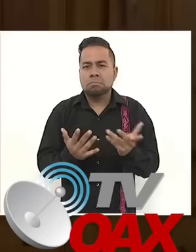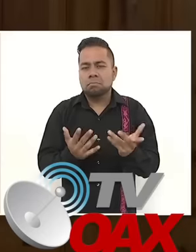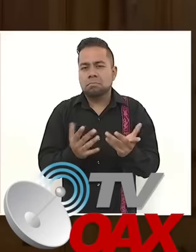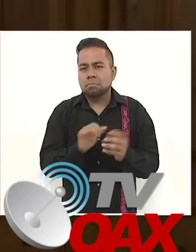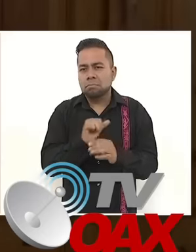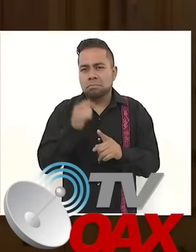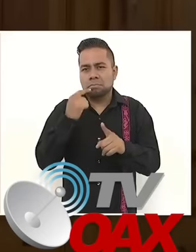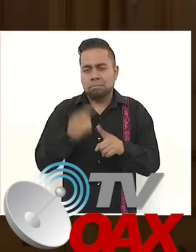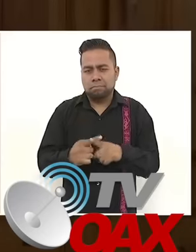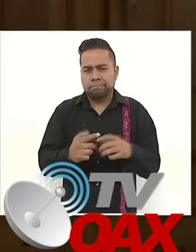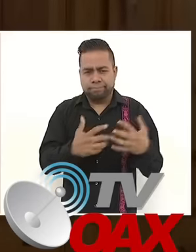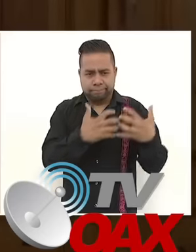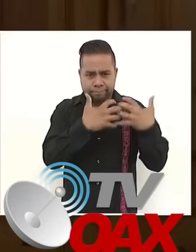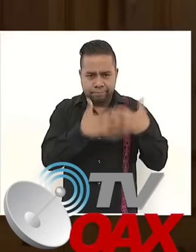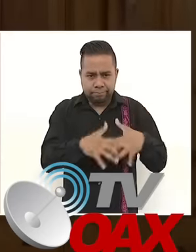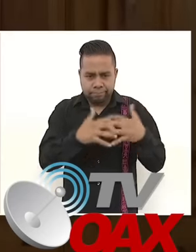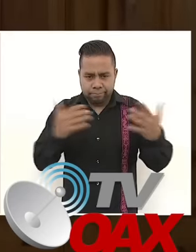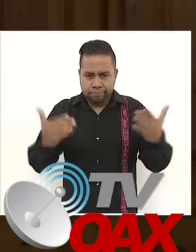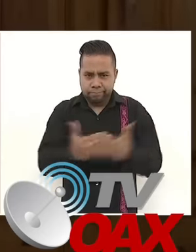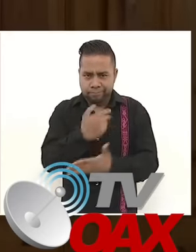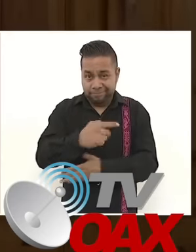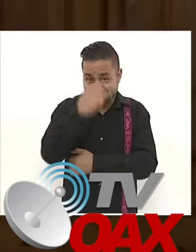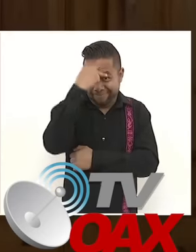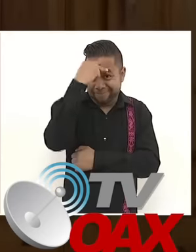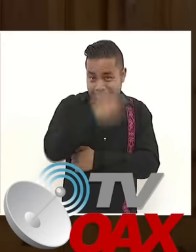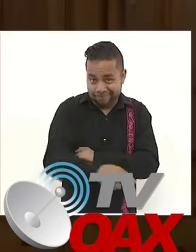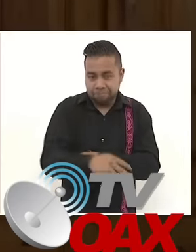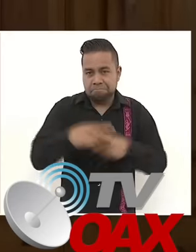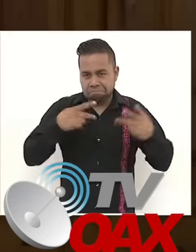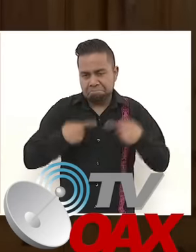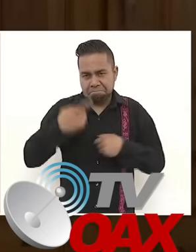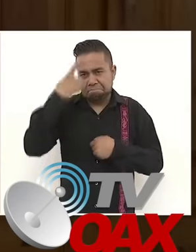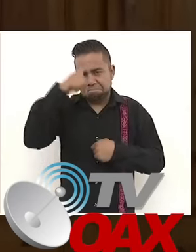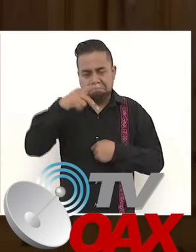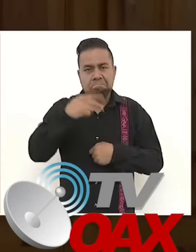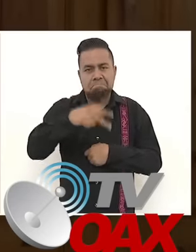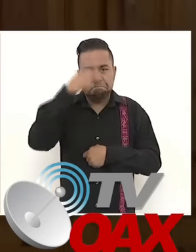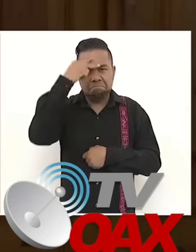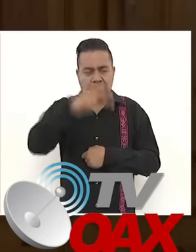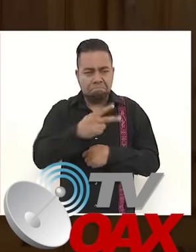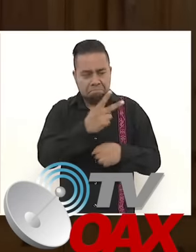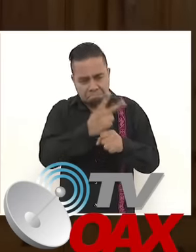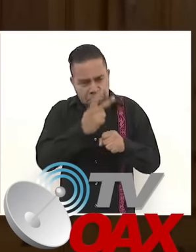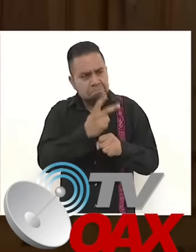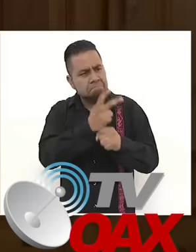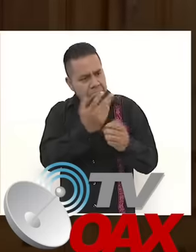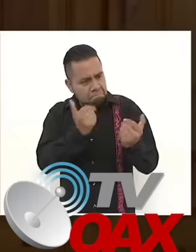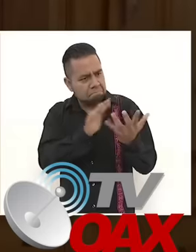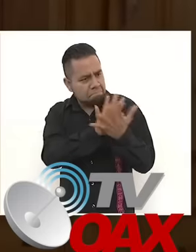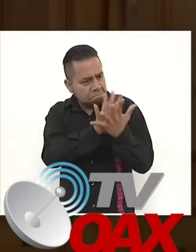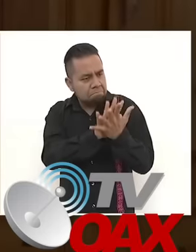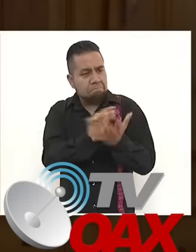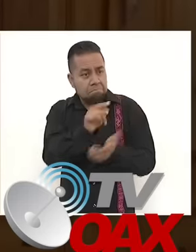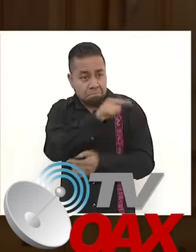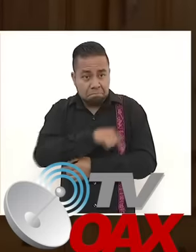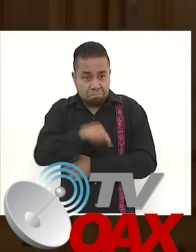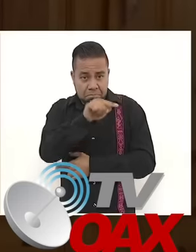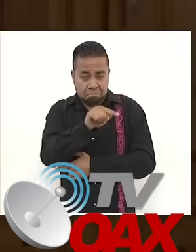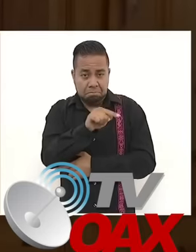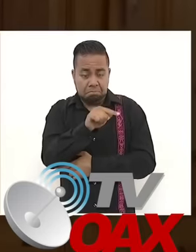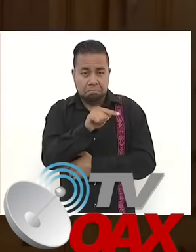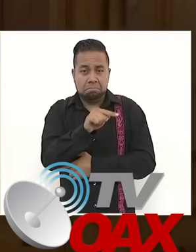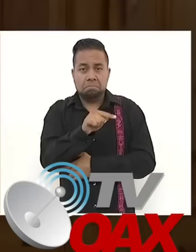básicamente a empresas mexicanas, a inversionistas mexicanos, y a ellos se les está dando